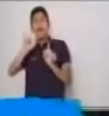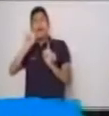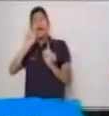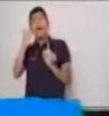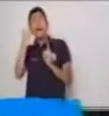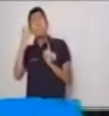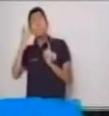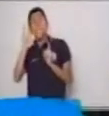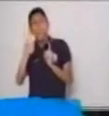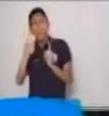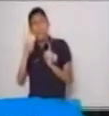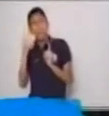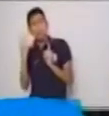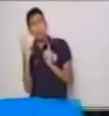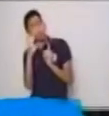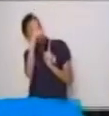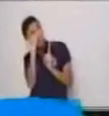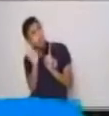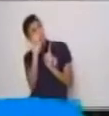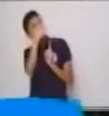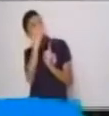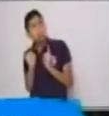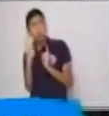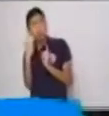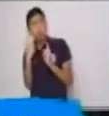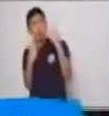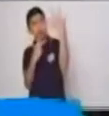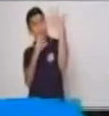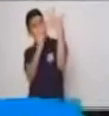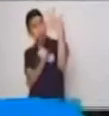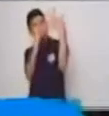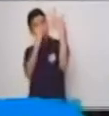pensaron, reunámoslas para ver cuántas